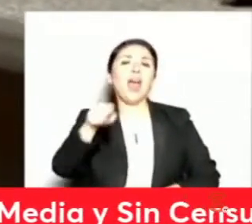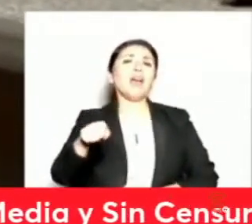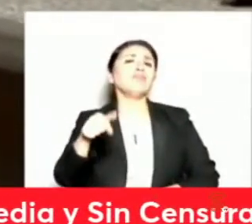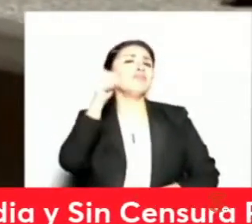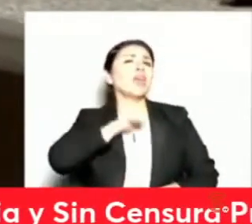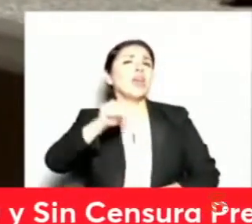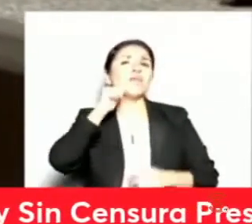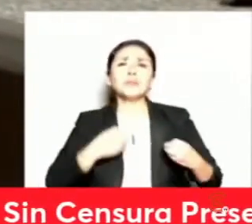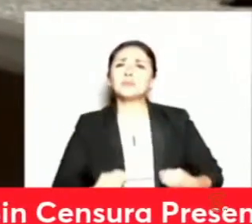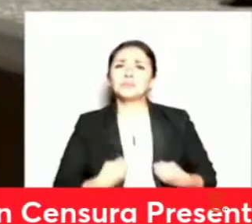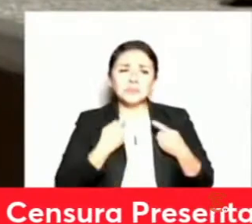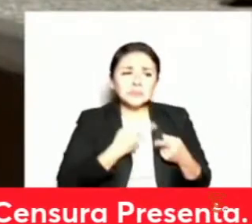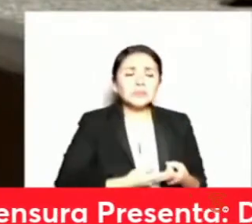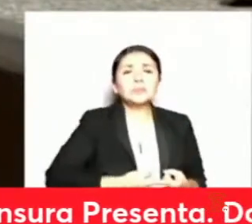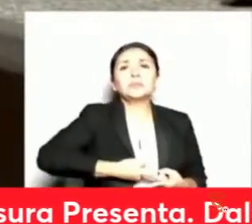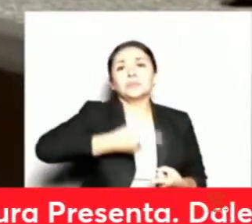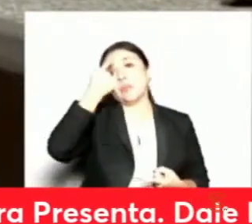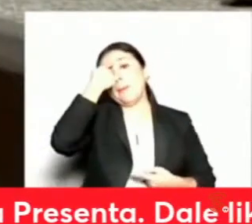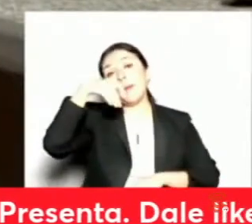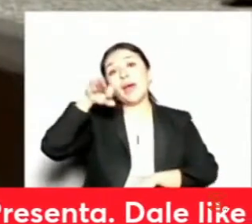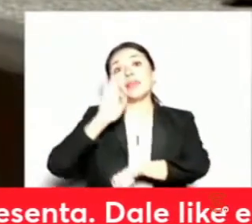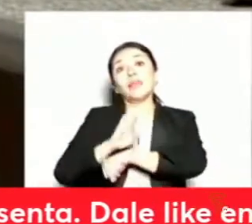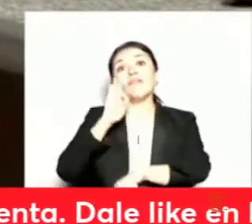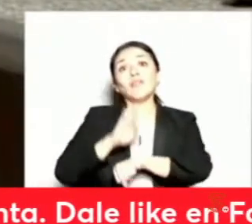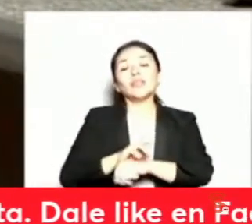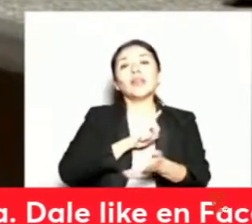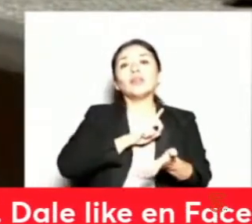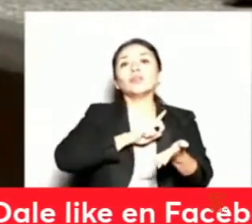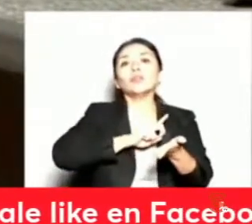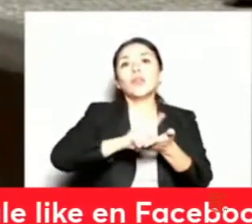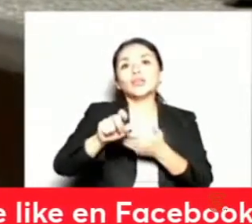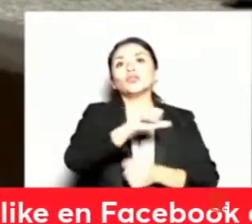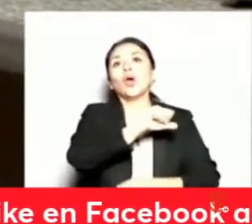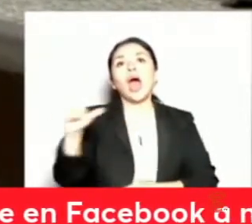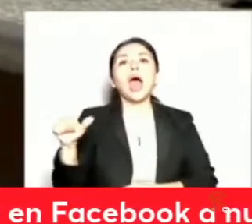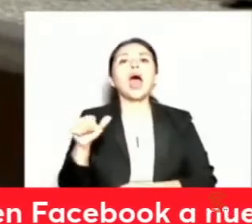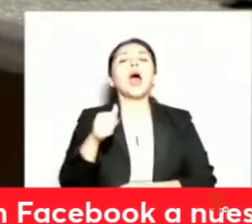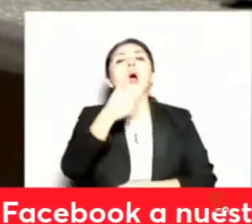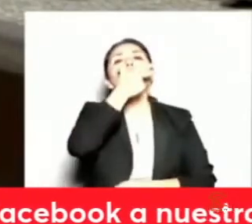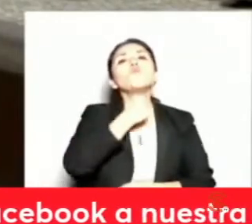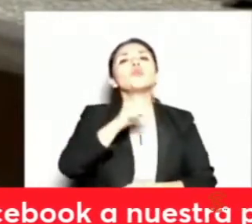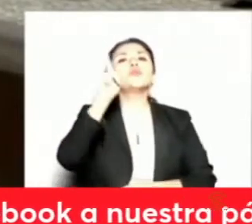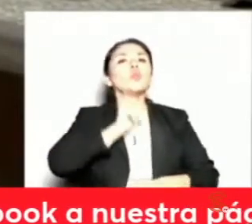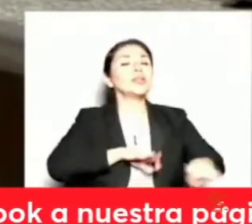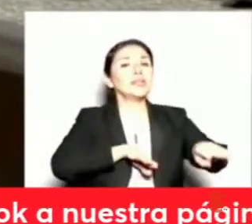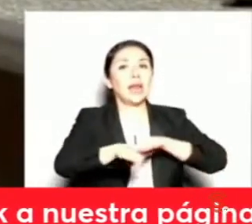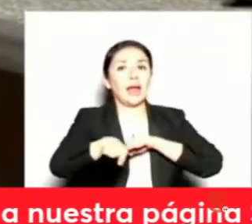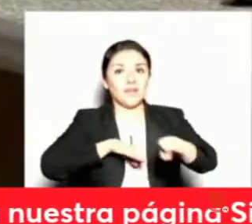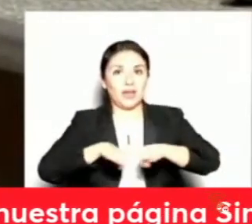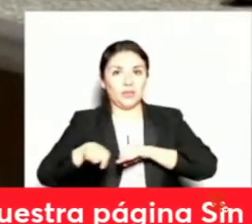toda su vida en defensa de los derechos de las y los trabajadores.